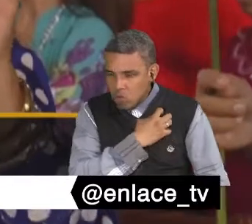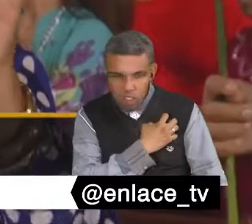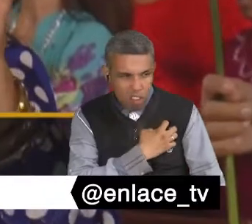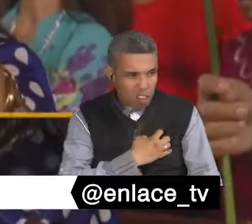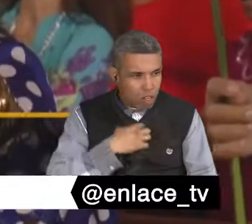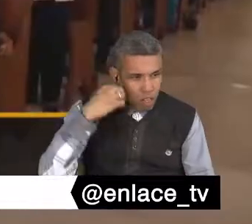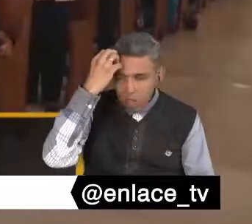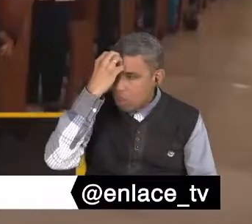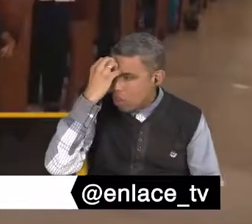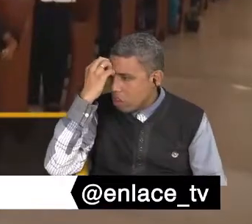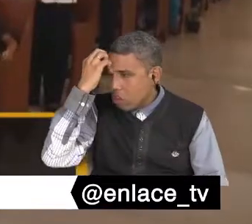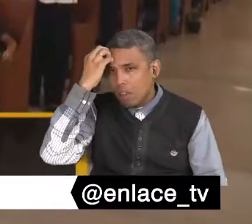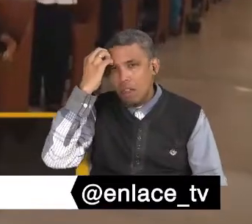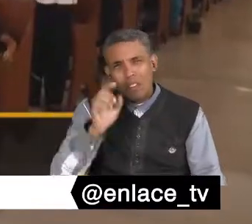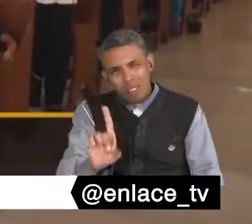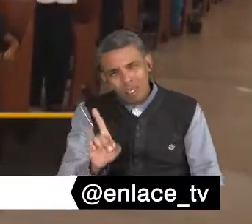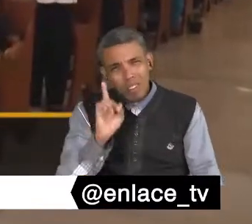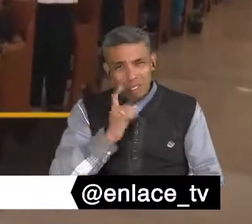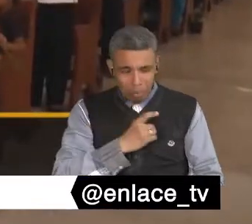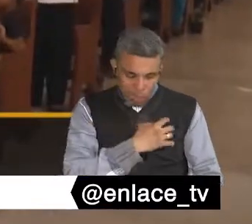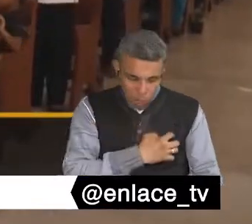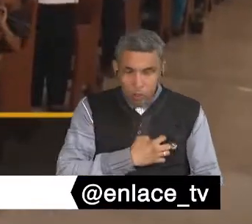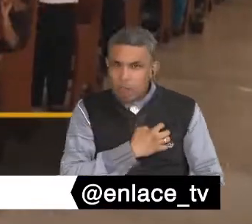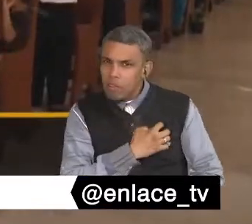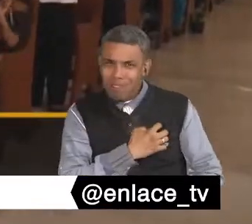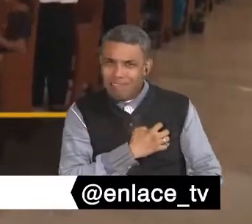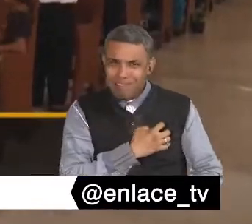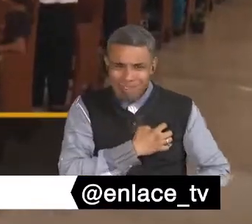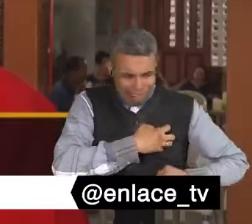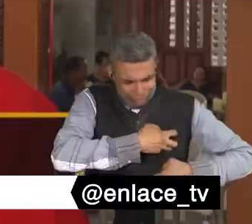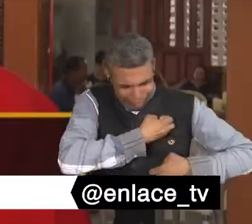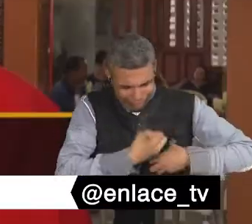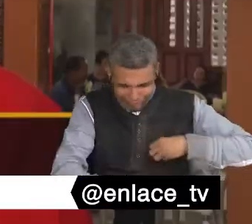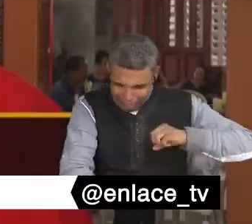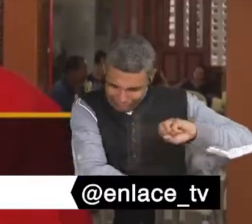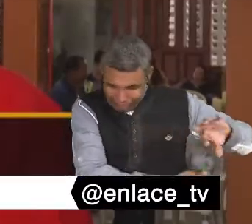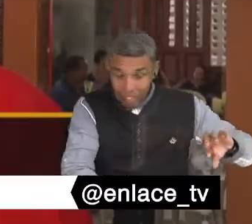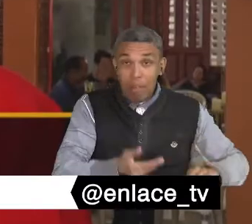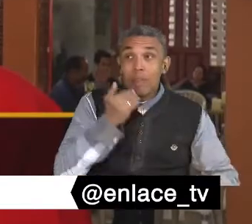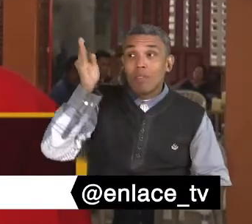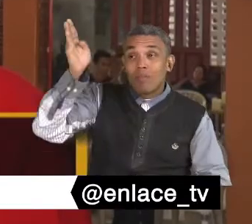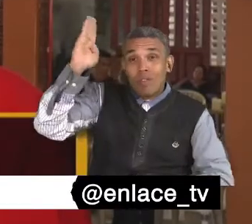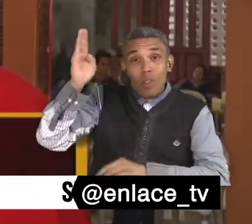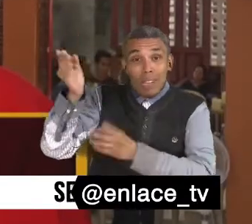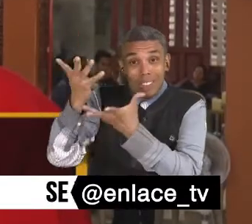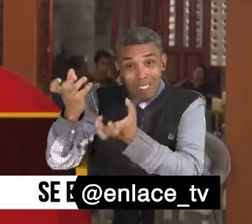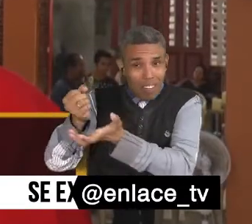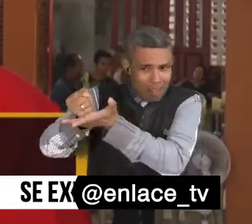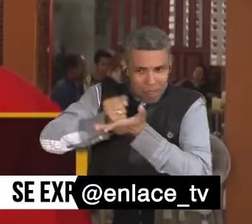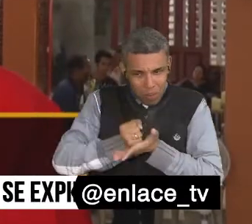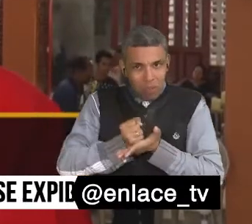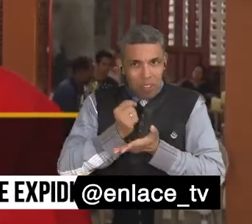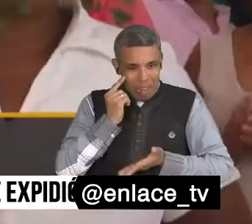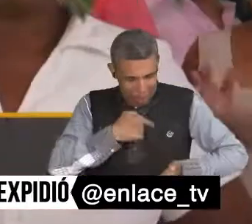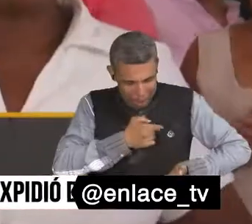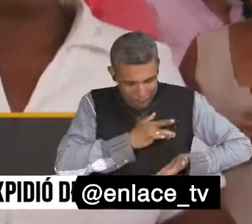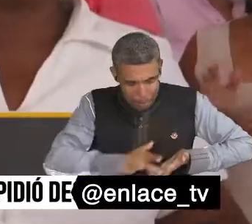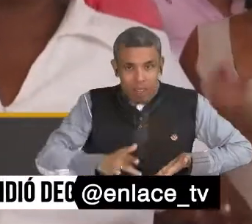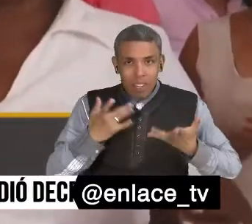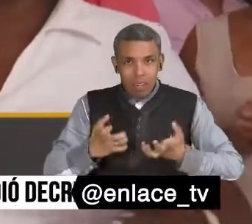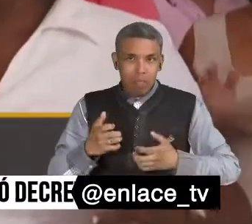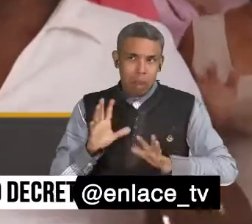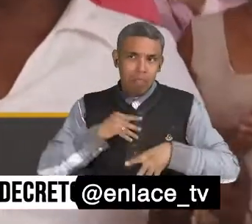hace mucho mal. Que en esta Semana Santa nos dejemos sanar por Dios para tener un corazón nuevo. La